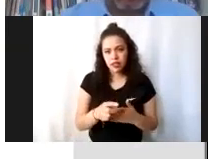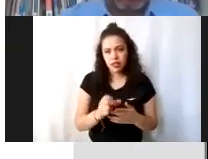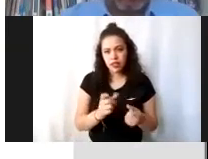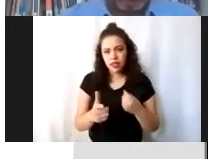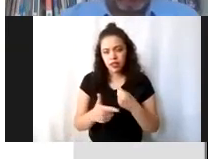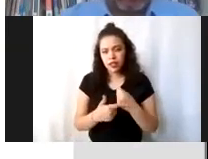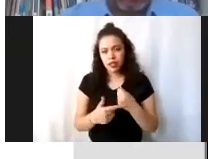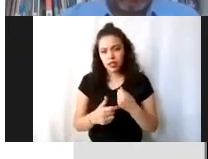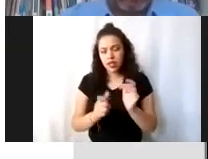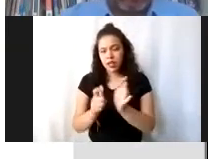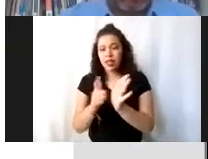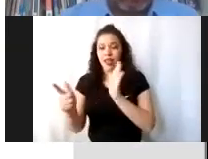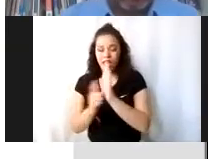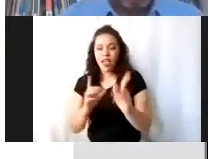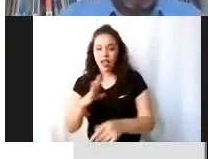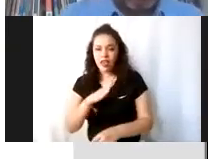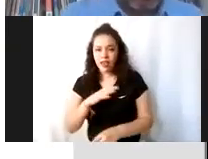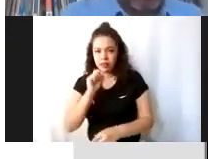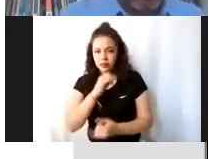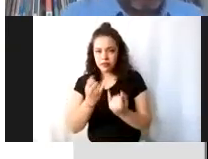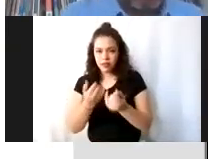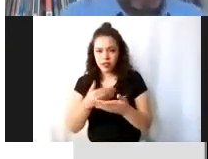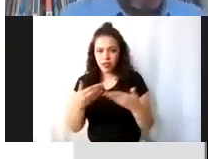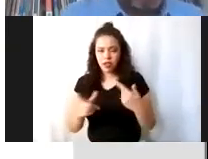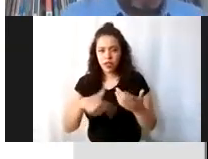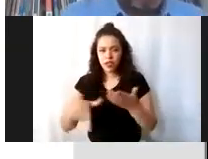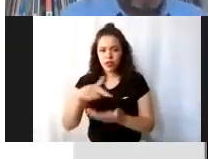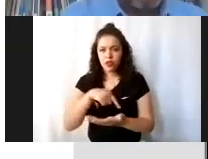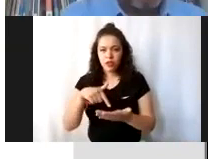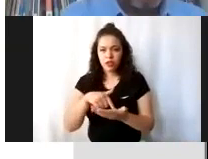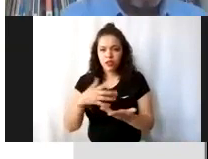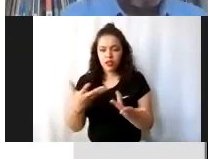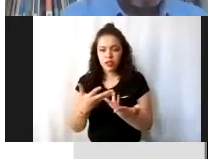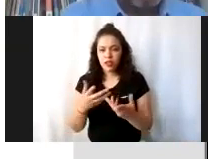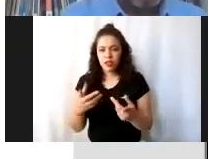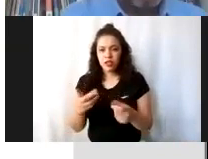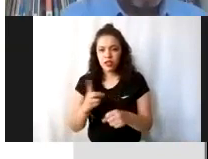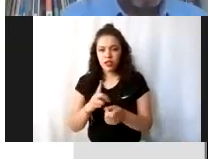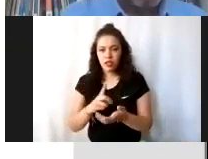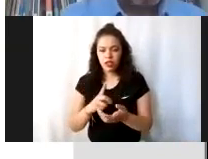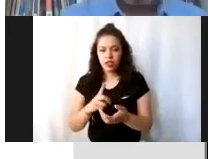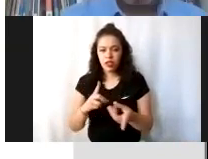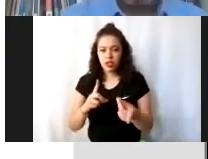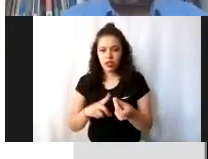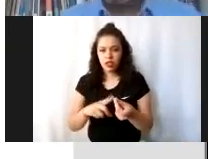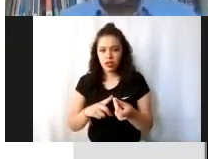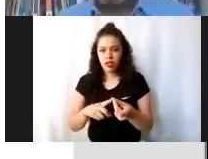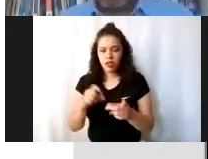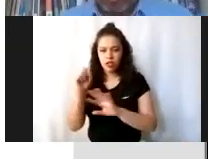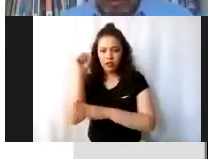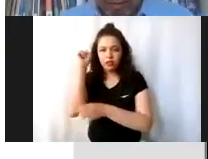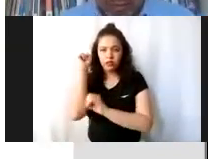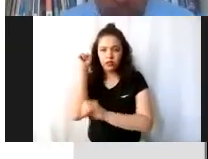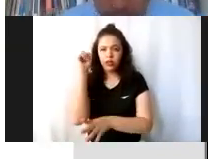parte legal, porque también actualmente hay lugares donde dicen que también pueden abortar y ya tienen meses dentro.